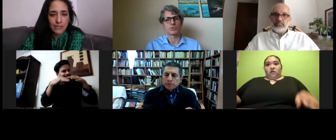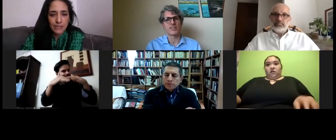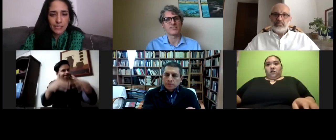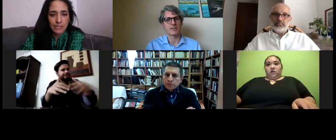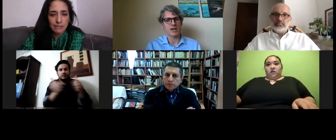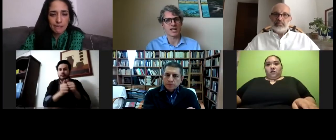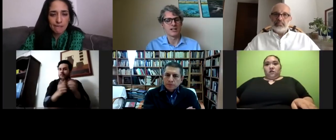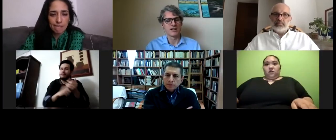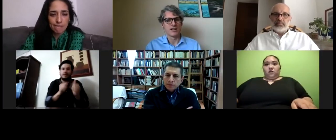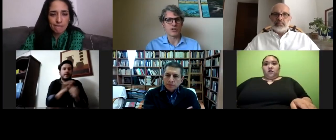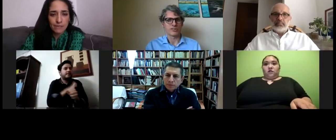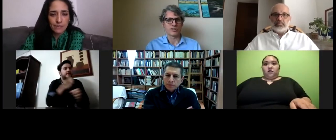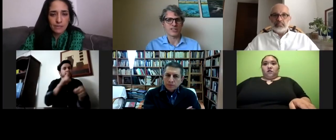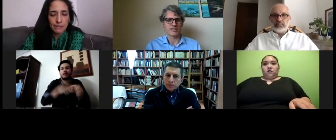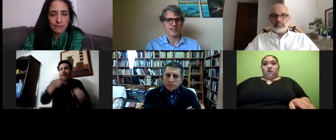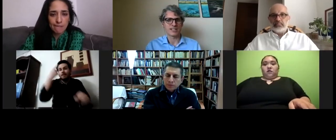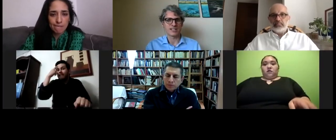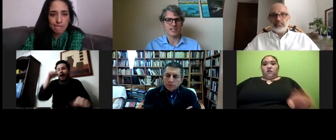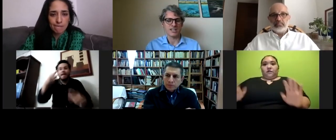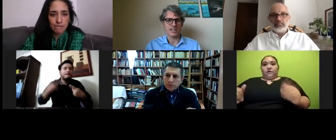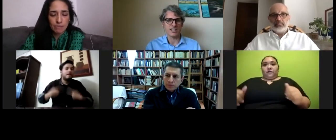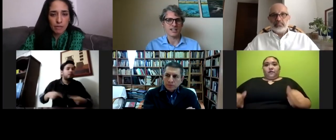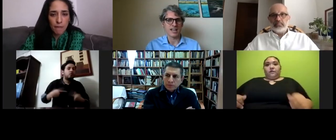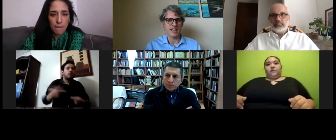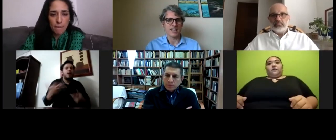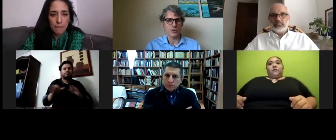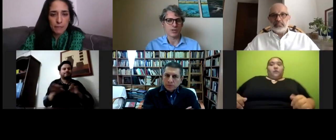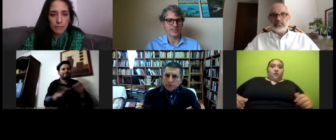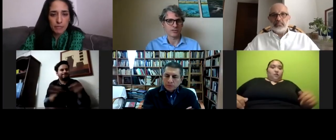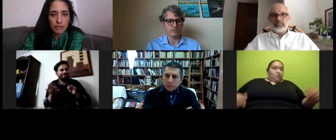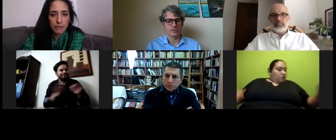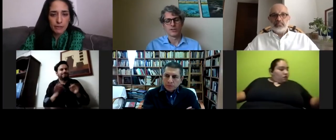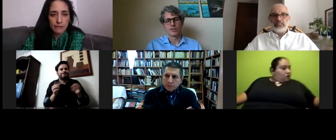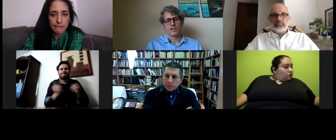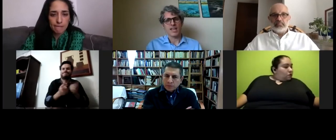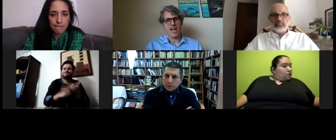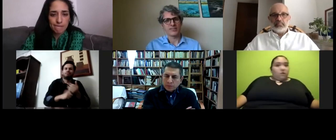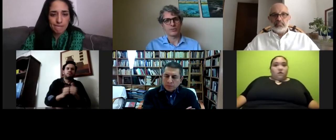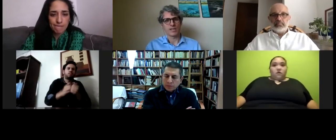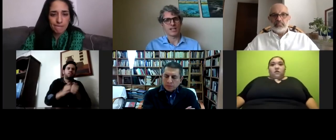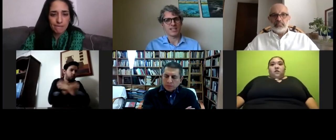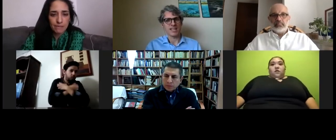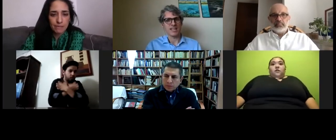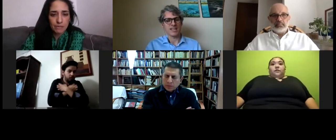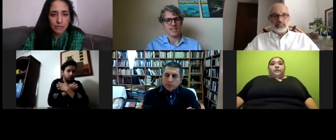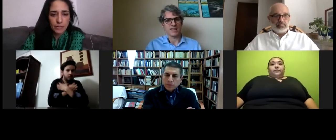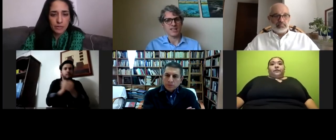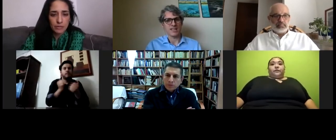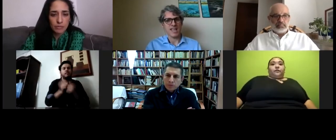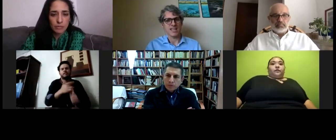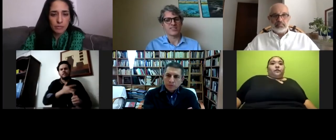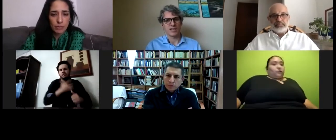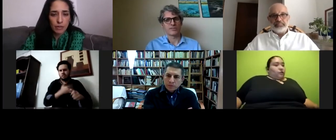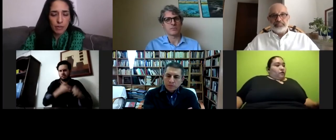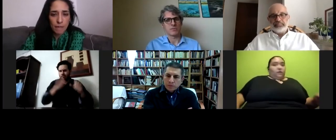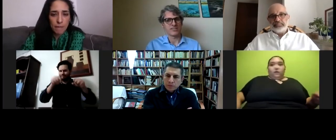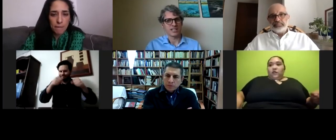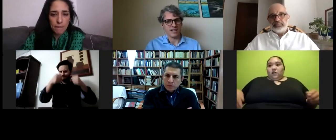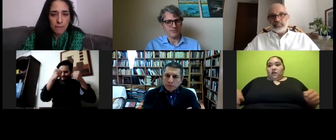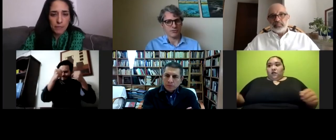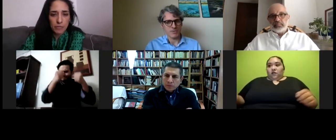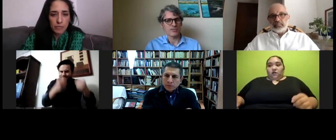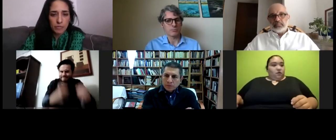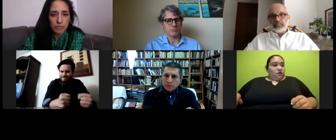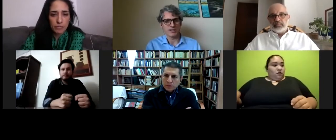particular importancia para personas que trabajan en la educación, asegurar que ellas y ellos también